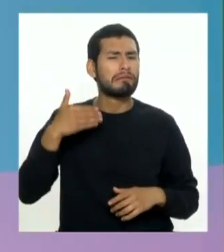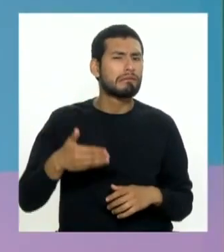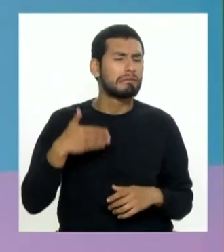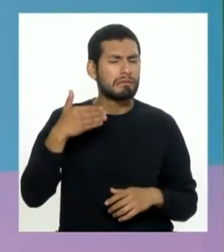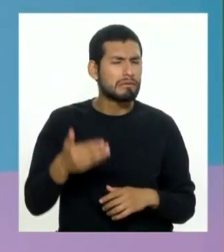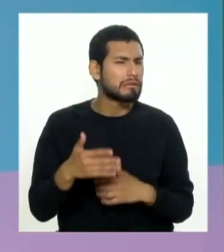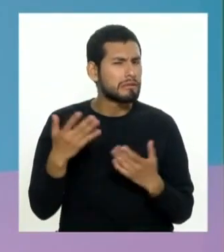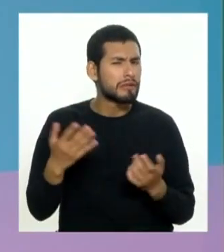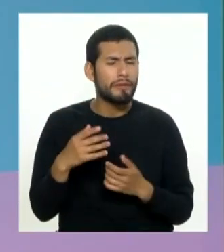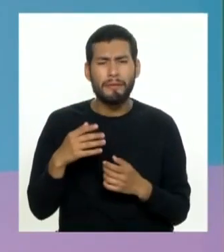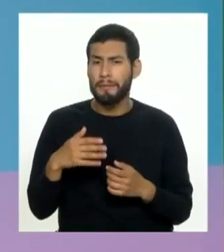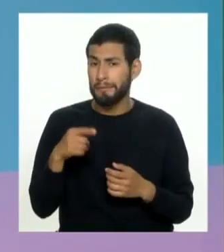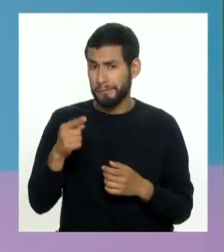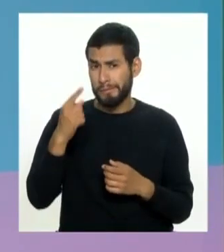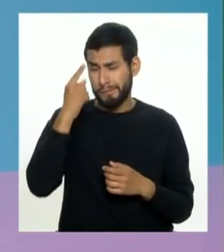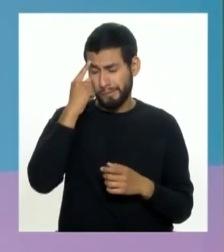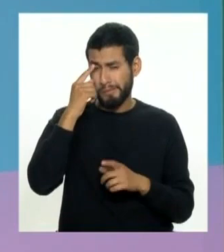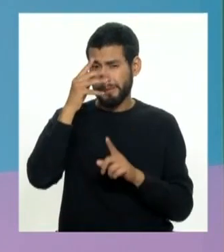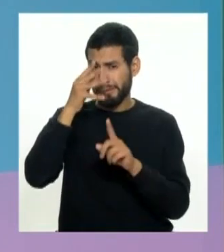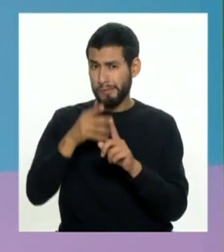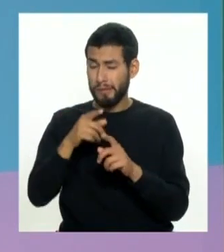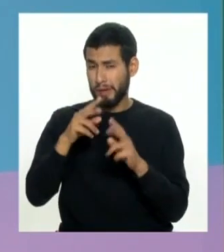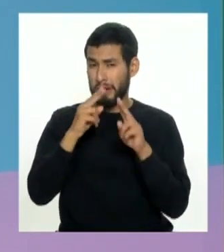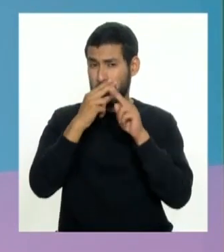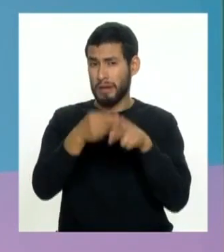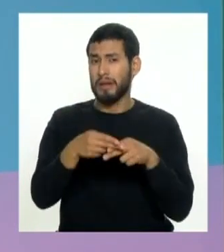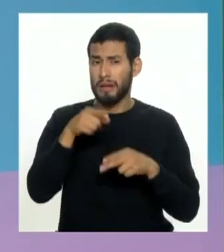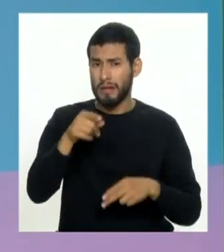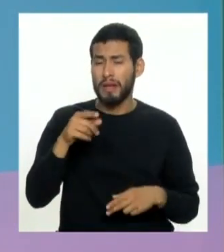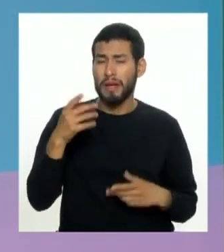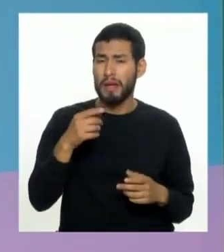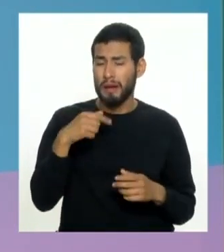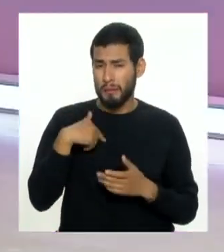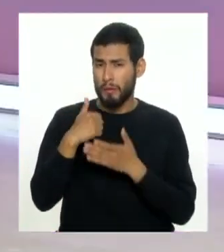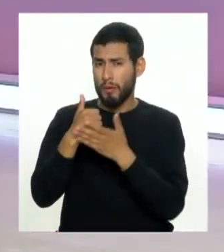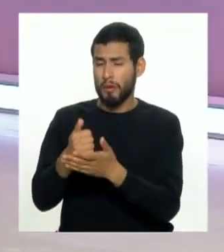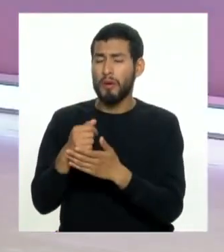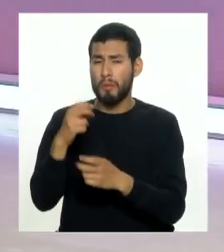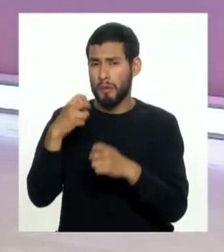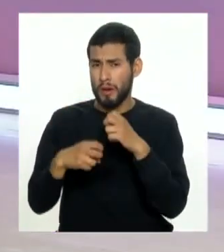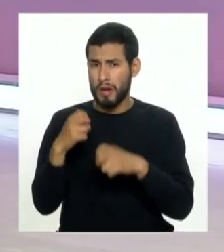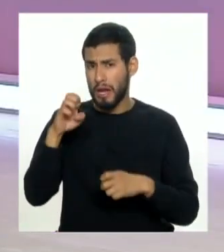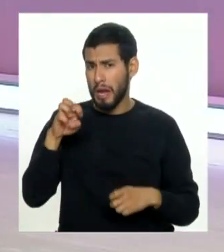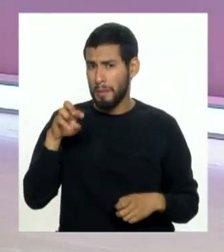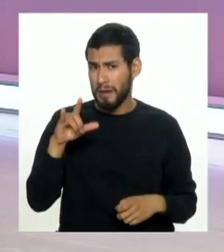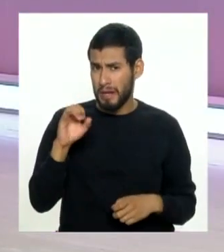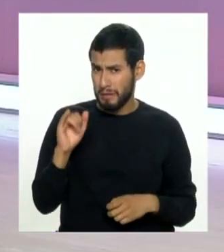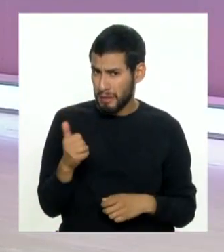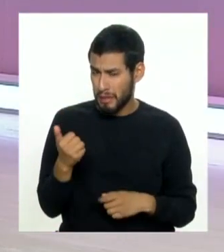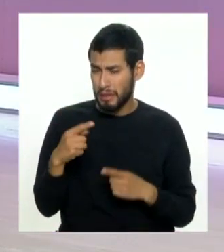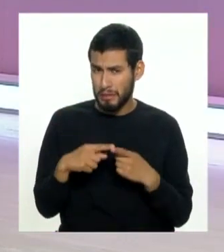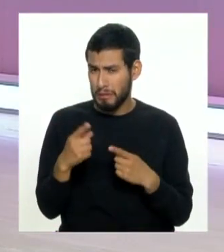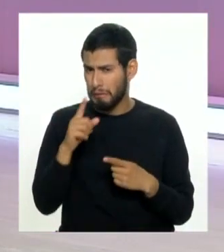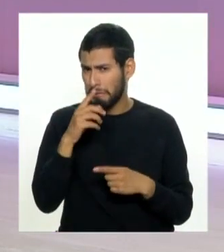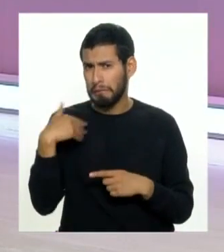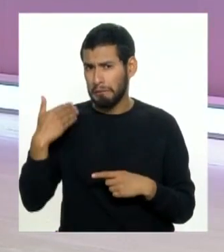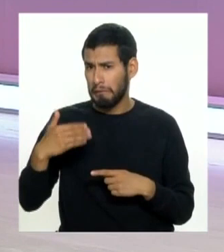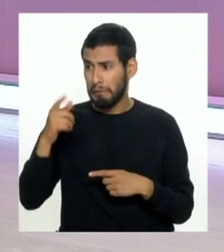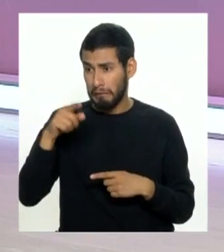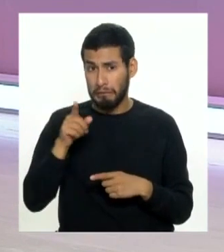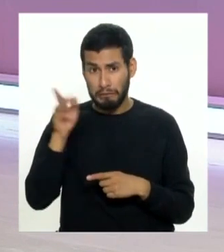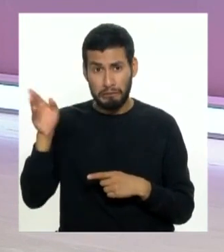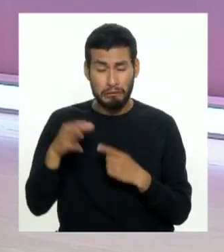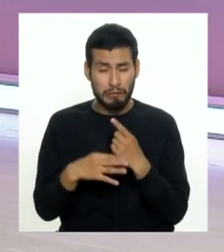ser esto como para diagnosticarlo o para que el médico indique que hay un problema de epilepsia? Y lo segundo, si hay